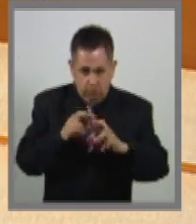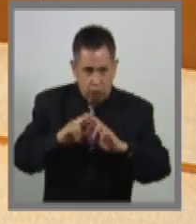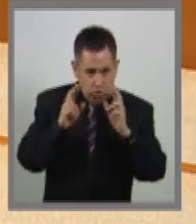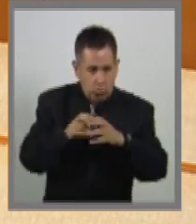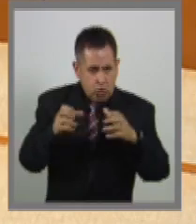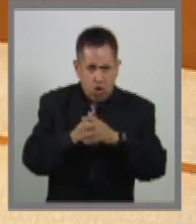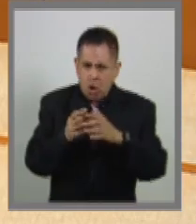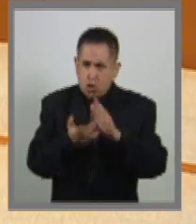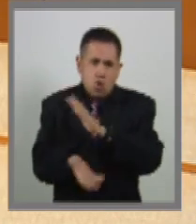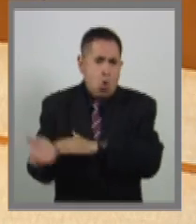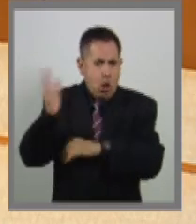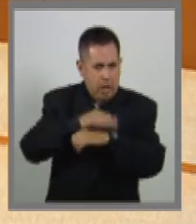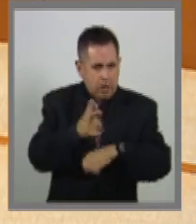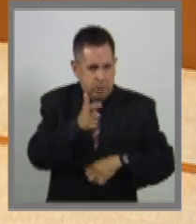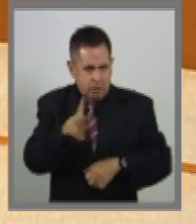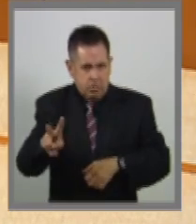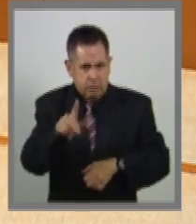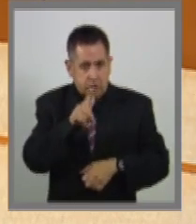todo el año